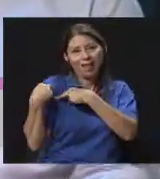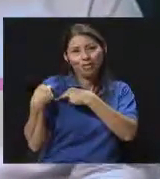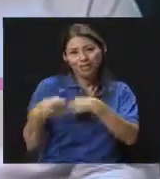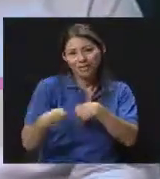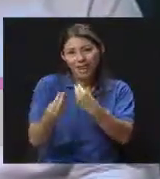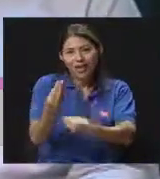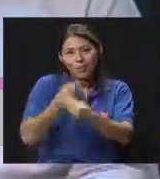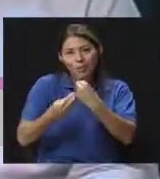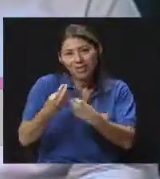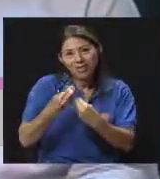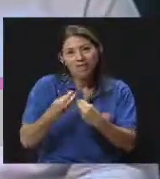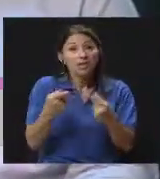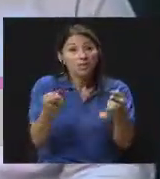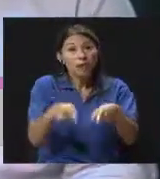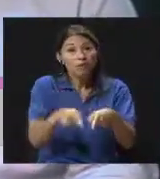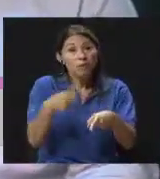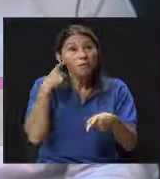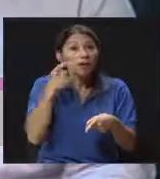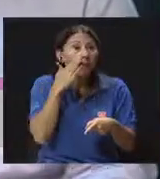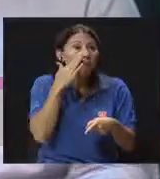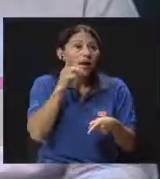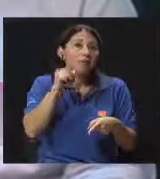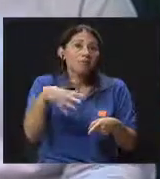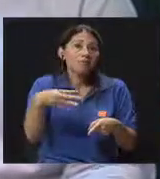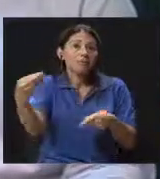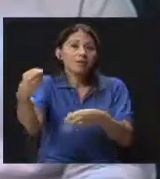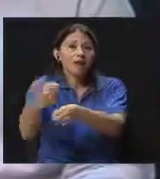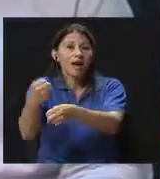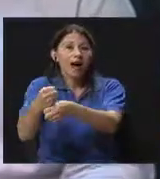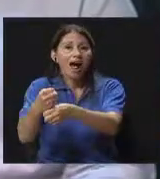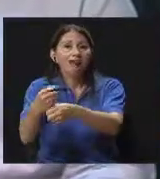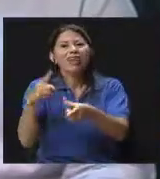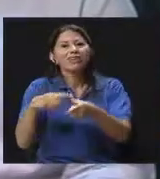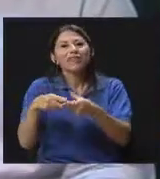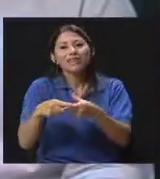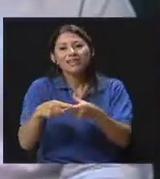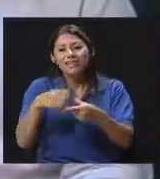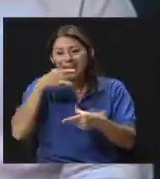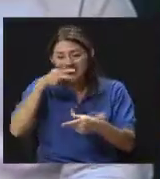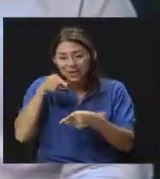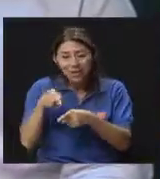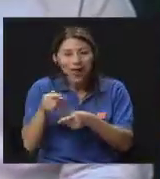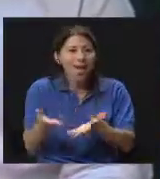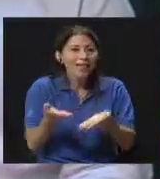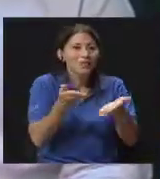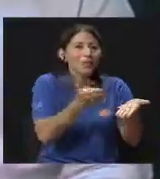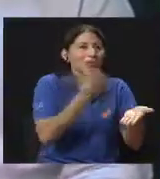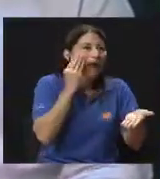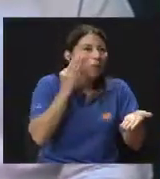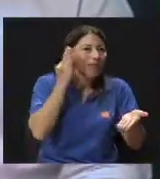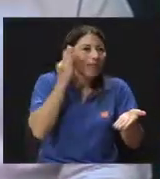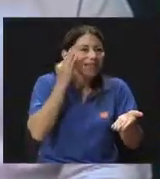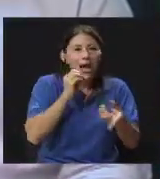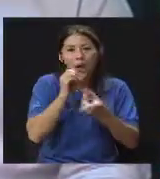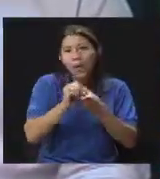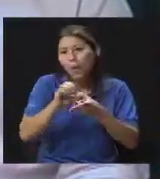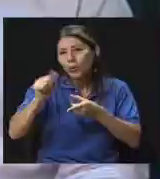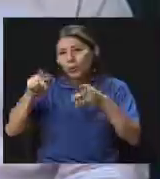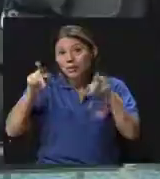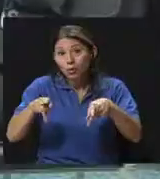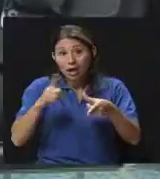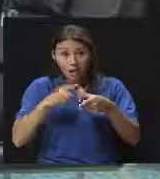tienen que empezar a trabajar y se olvidan ellas un poco de ese asunto y van donde la abuelita o demás, tener en cuenta explicarle, ¿verdad? Sí.